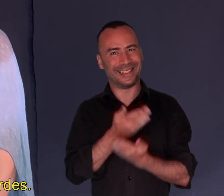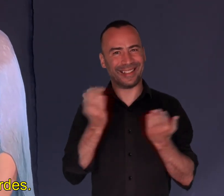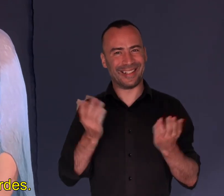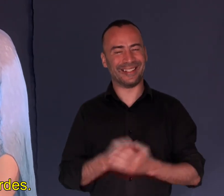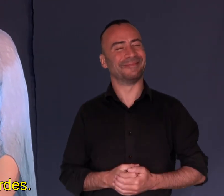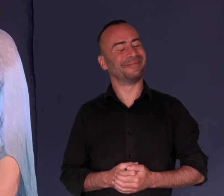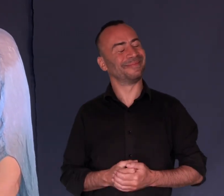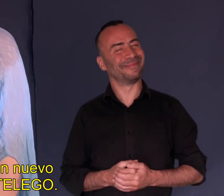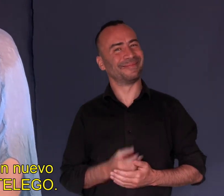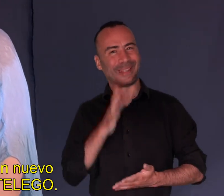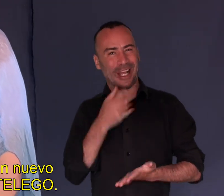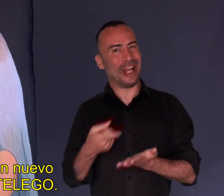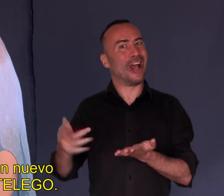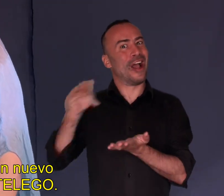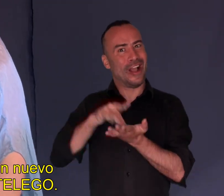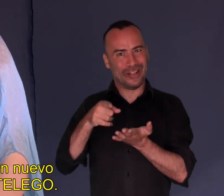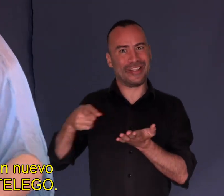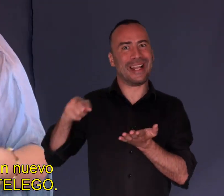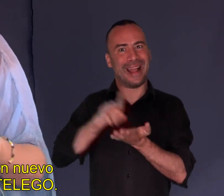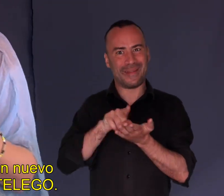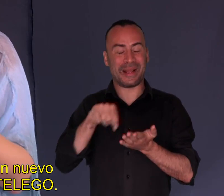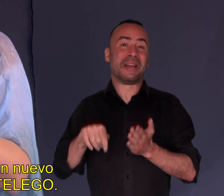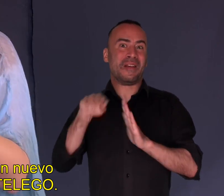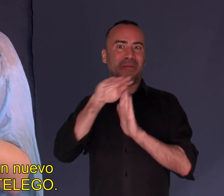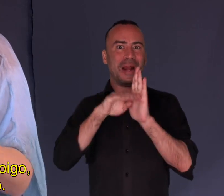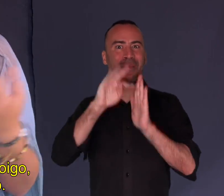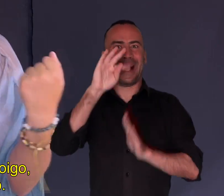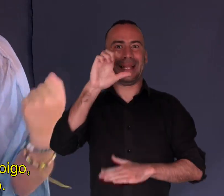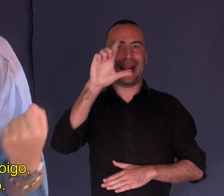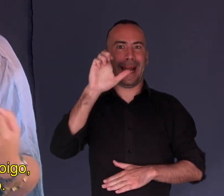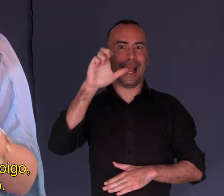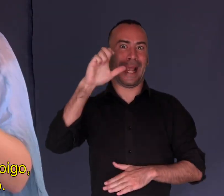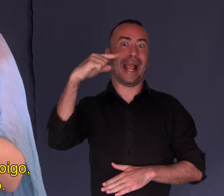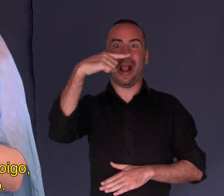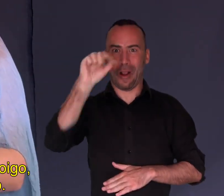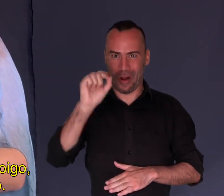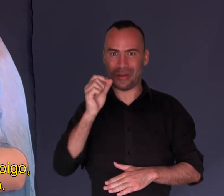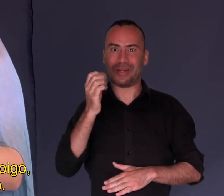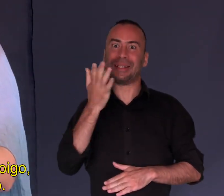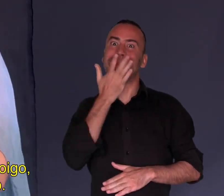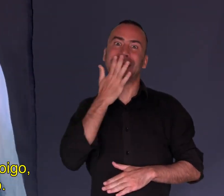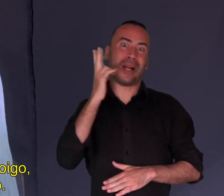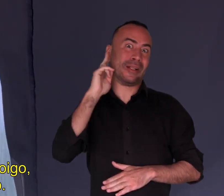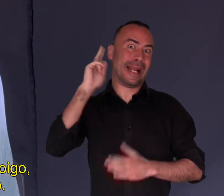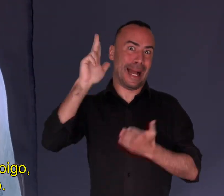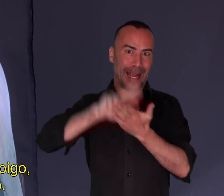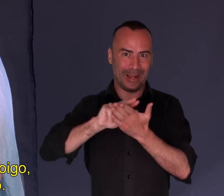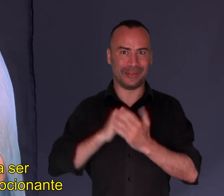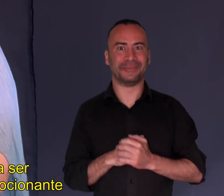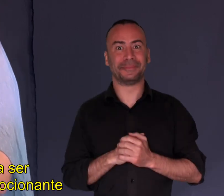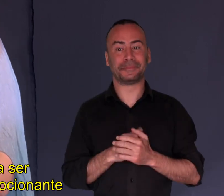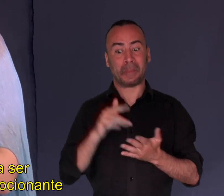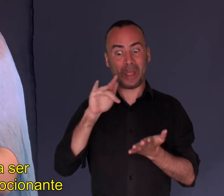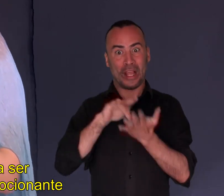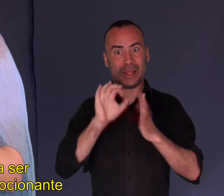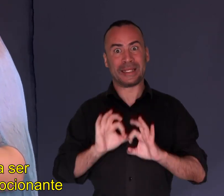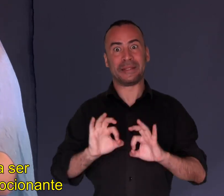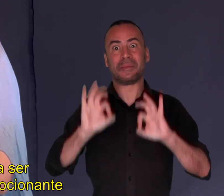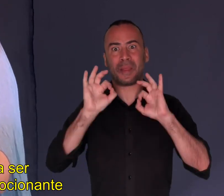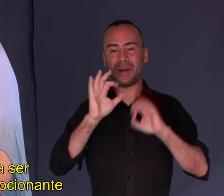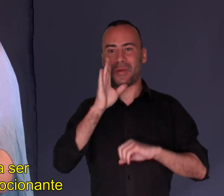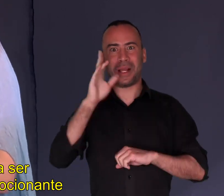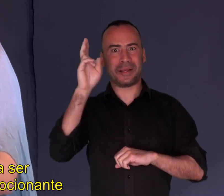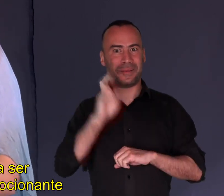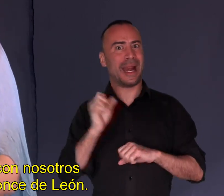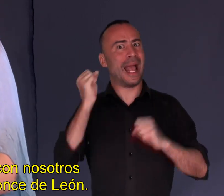Buenas tardes estamos en un nuevo programa de telego te leo te oigo te Lego y hoy va a